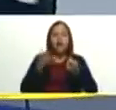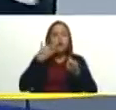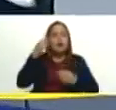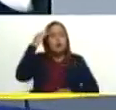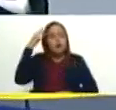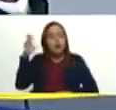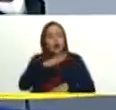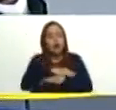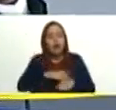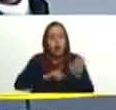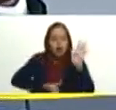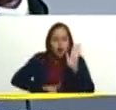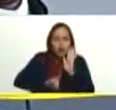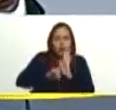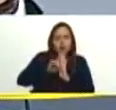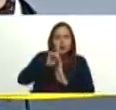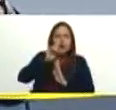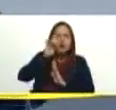agencia espacial. We have to